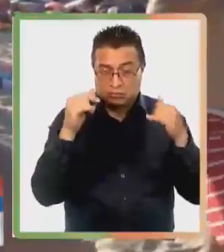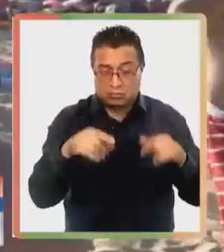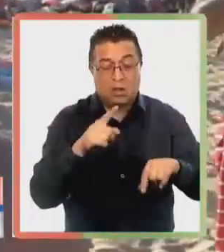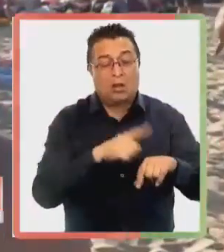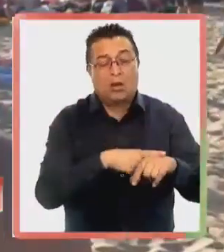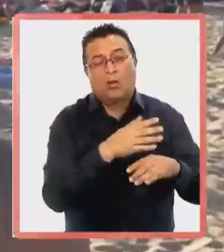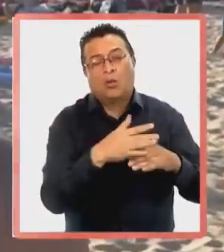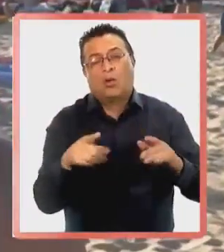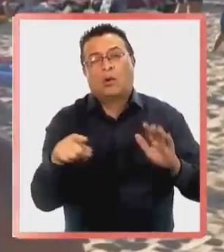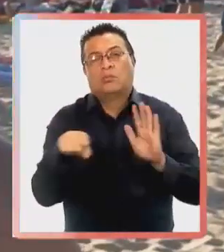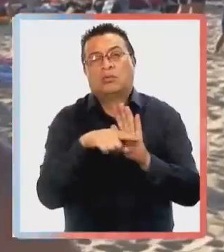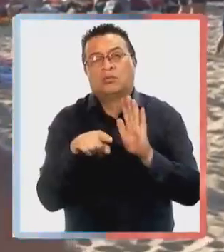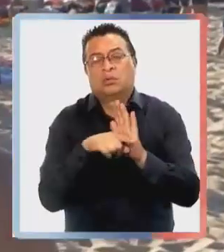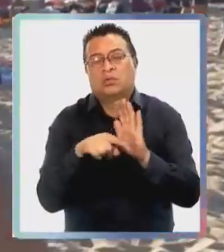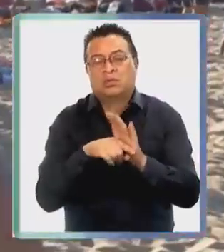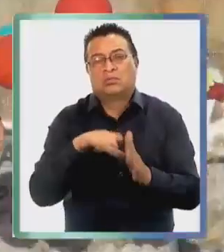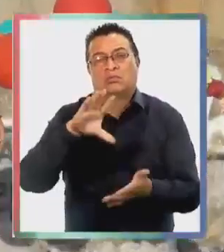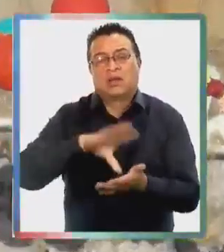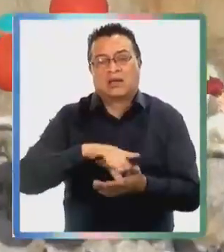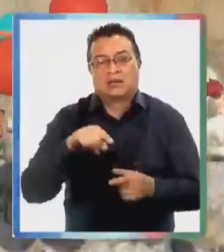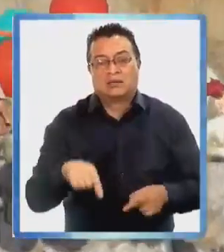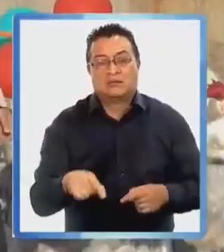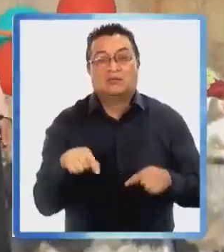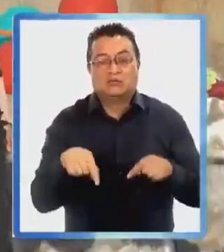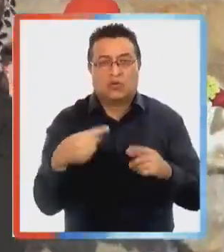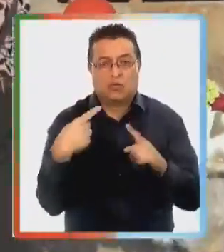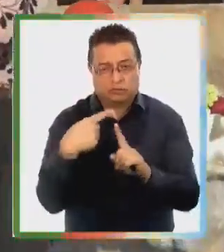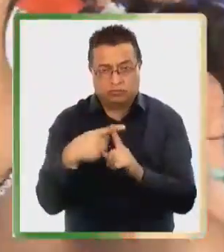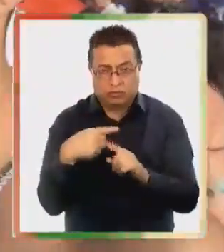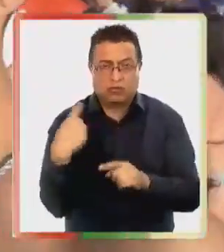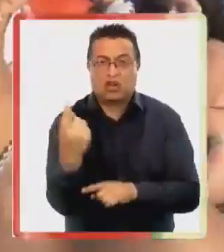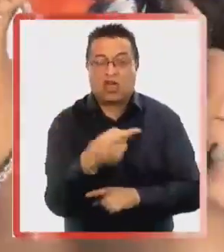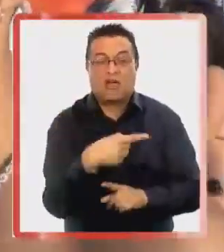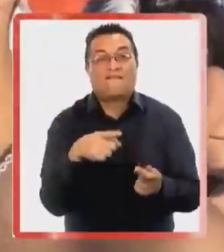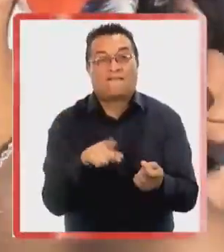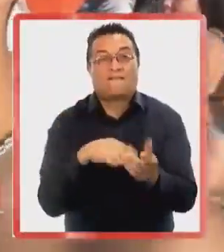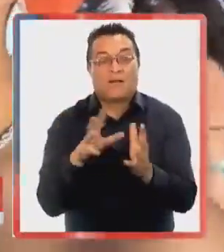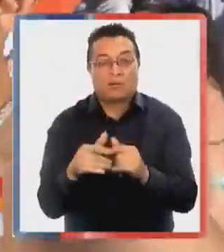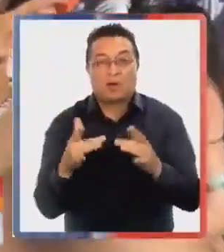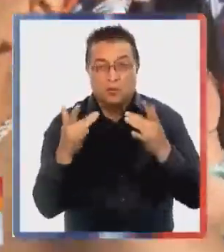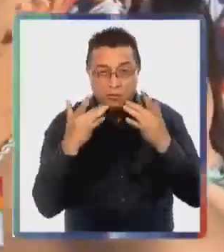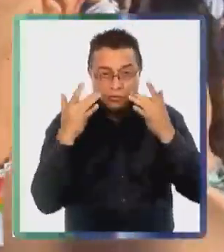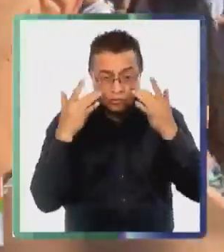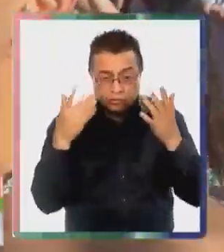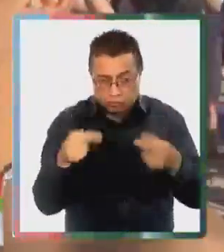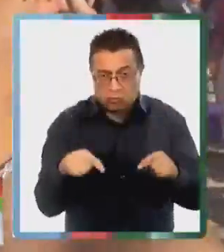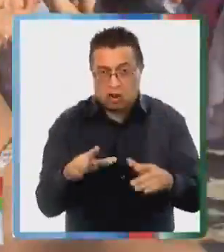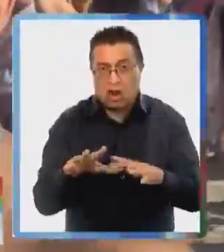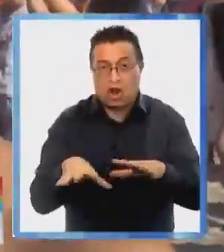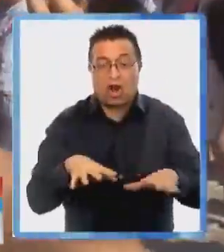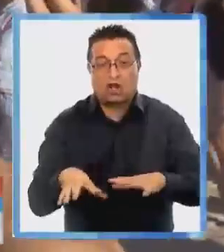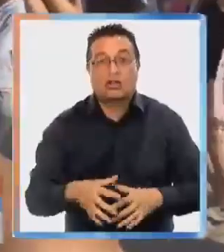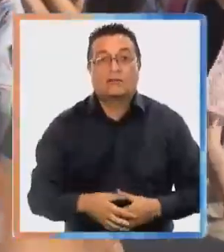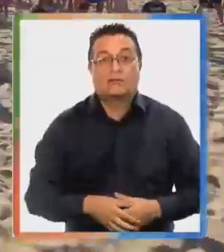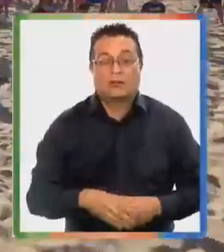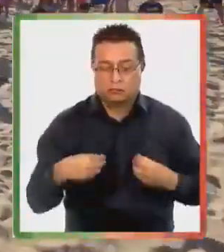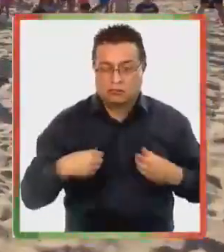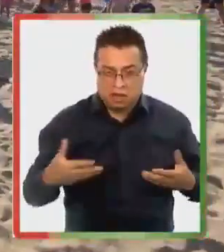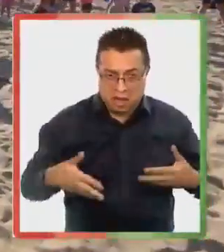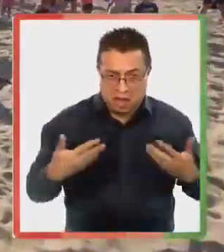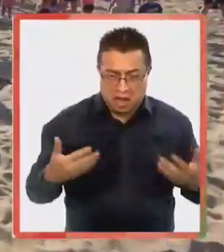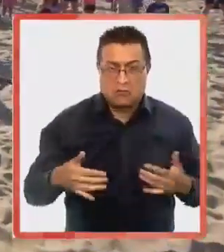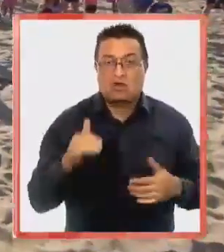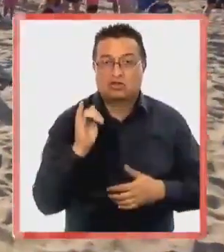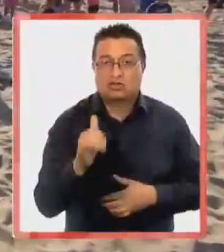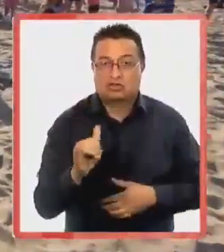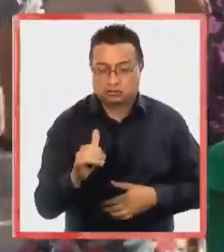muy bien para toda la familia. Me alegro que se hagan estos eventos. Bacán, el ánimo. Sí, tú, terminando el verano como se debe.